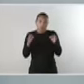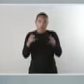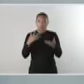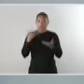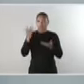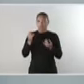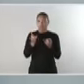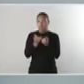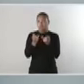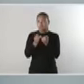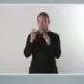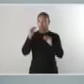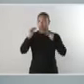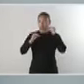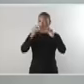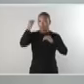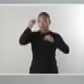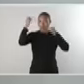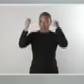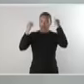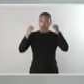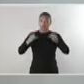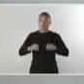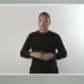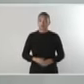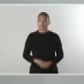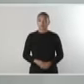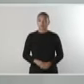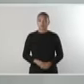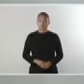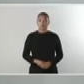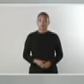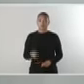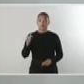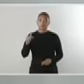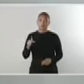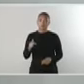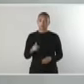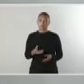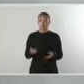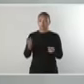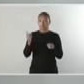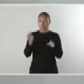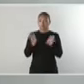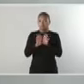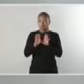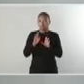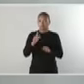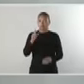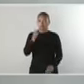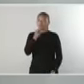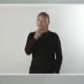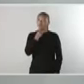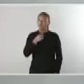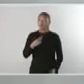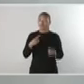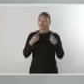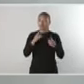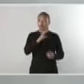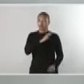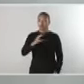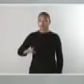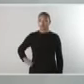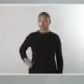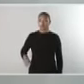este escenario de debate de ideas vamos ahora a la intervención durante un minuto del